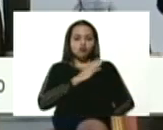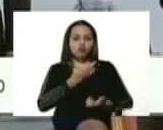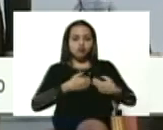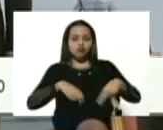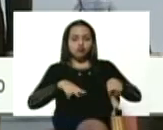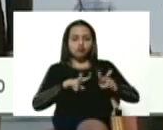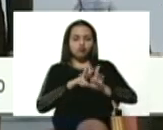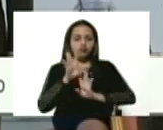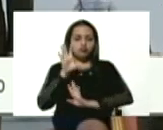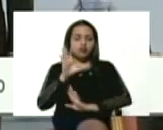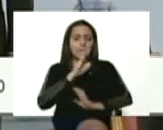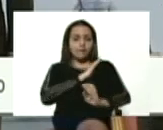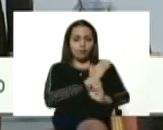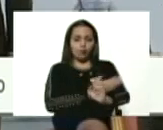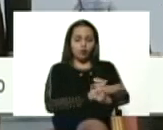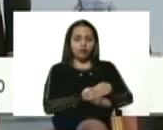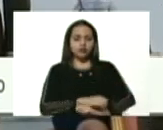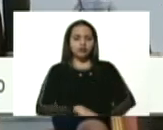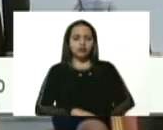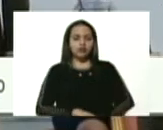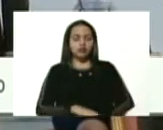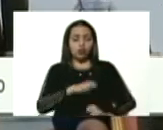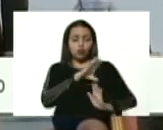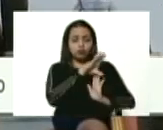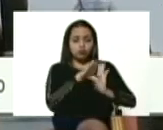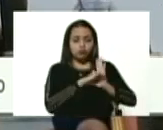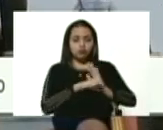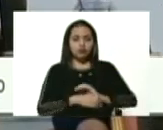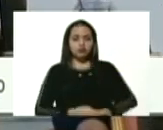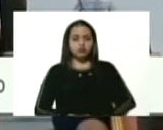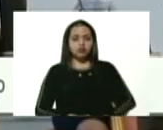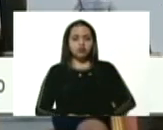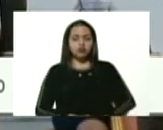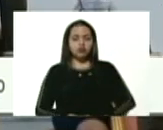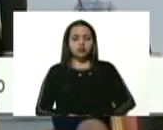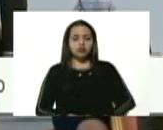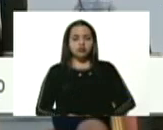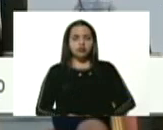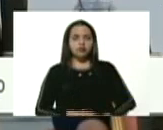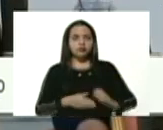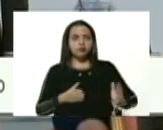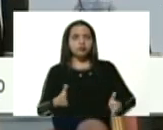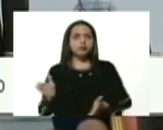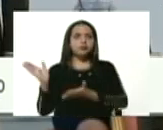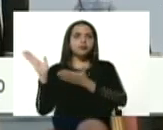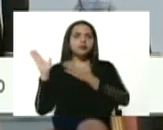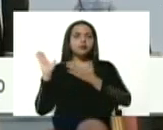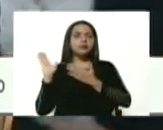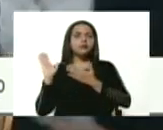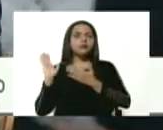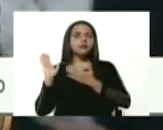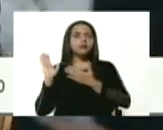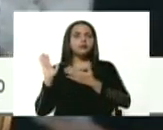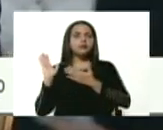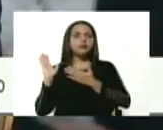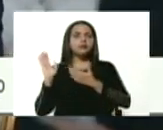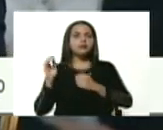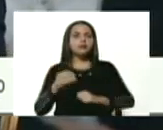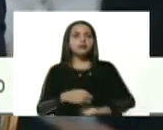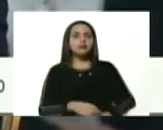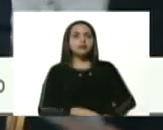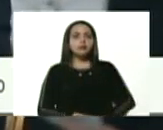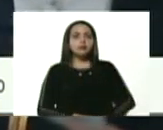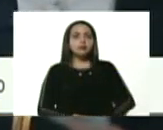Poder Moral Venezolano Constitucional, el doctor Elvis Huidrobo Amoroso.